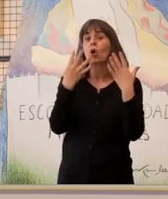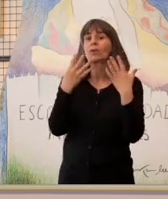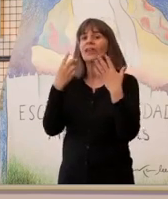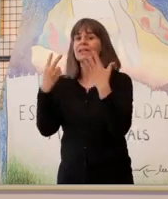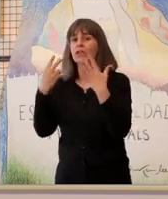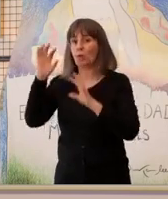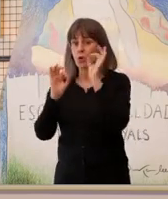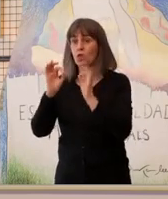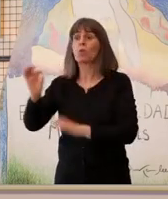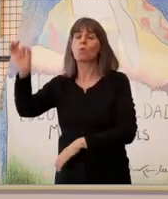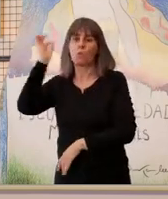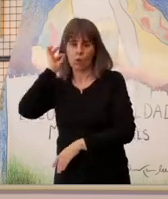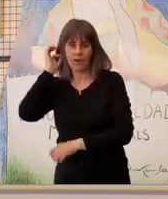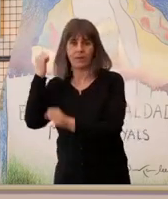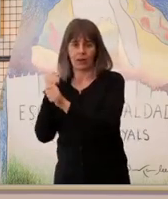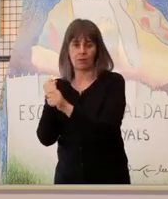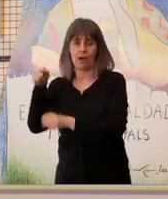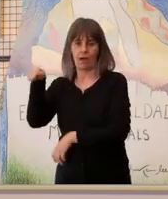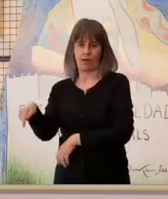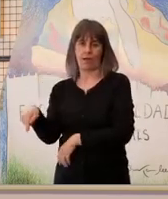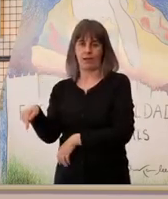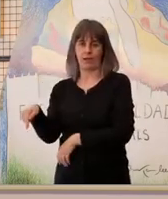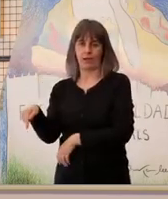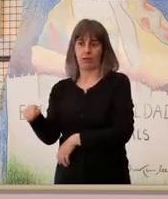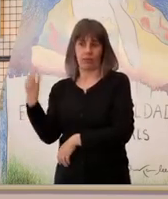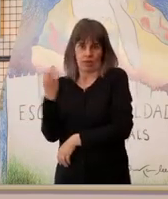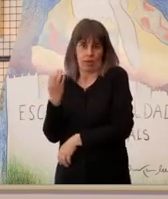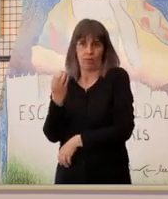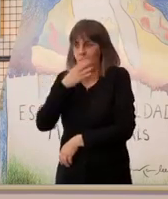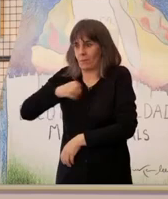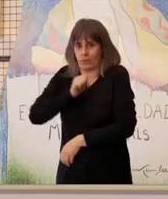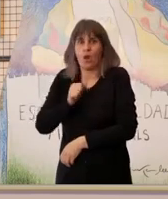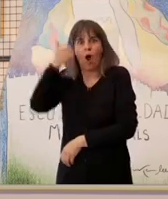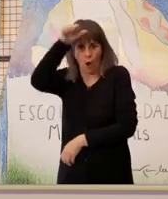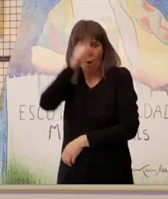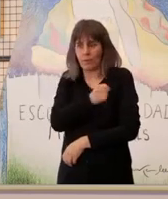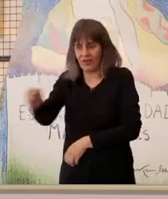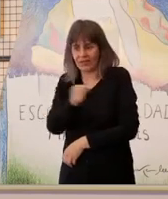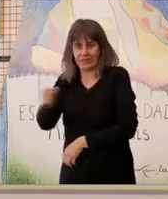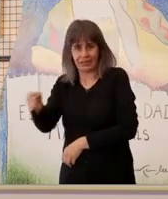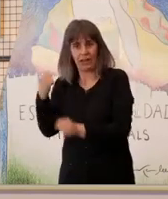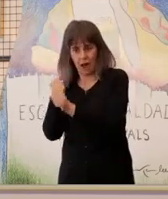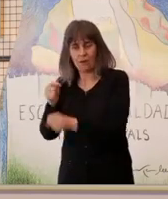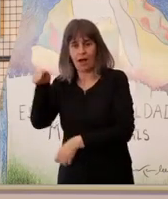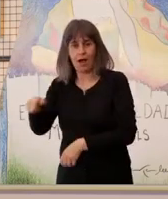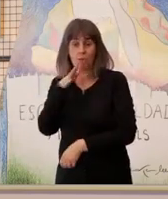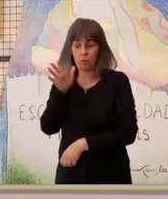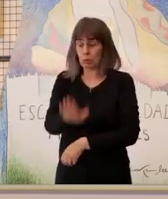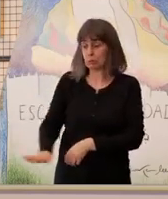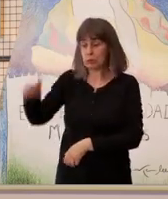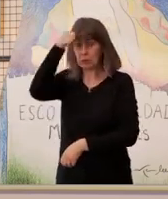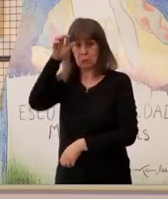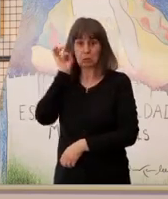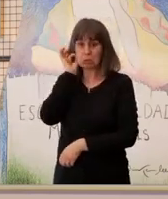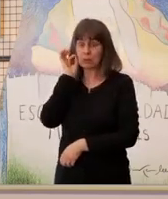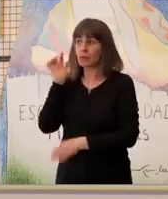cuando es espléndido que haya hombres porque para niños y niñas pequeños pues tienen referentes hombres les va muy bien